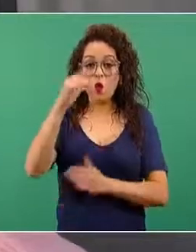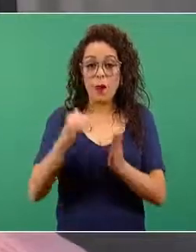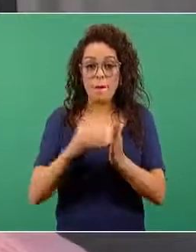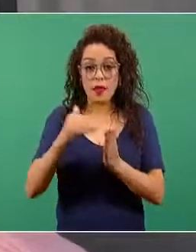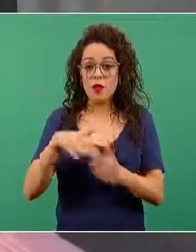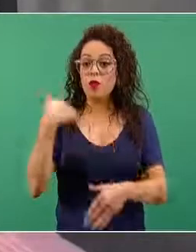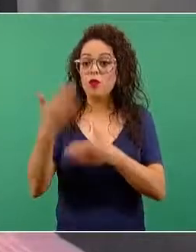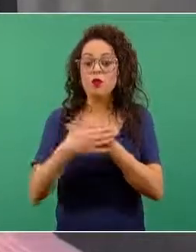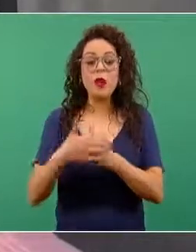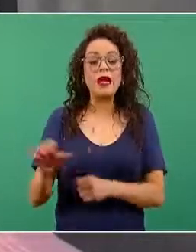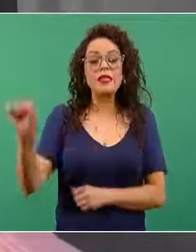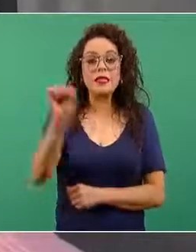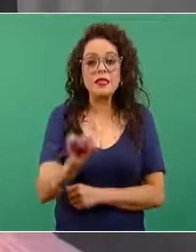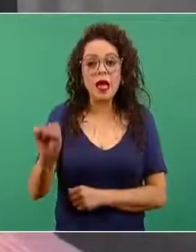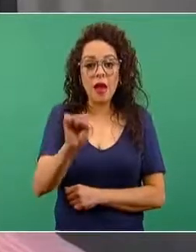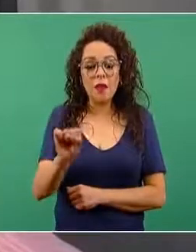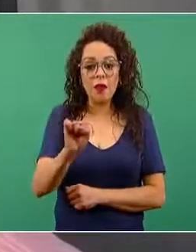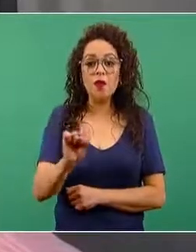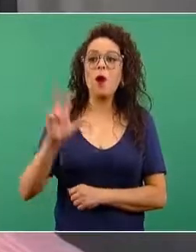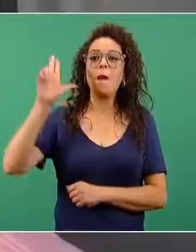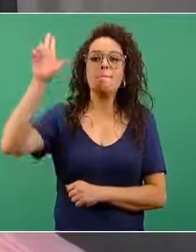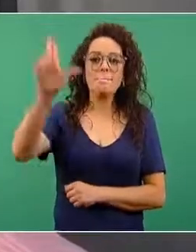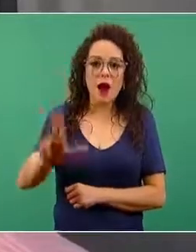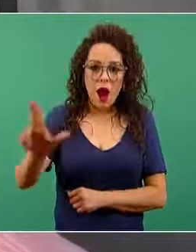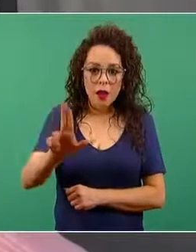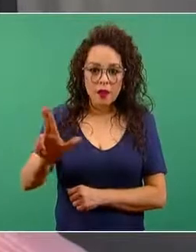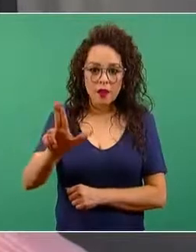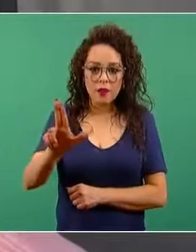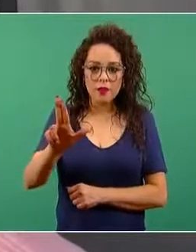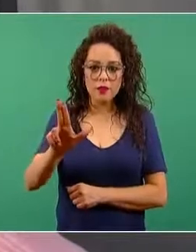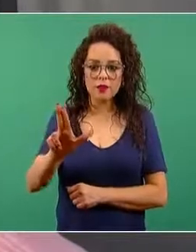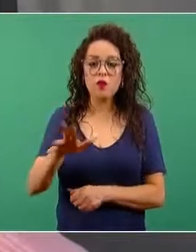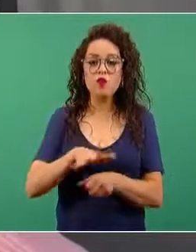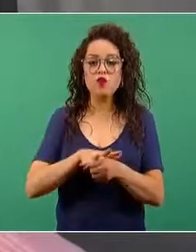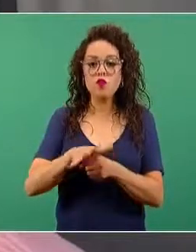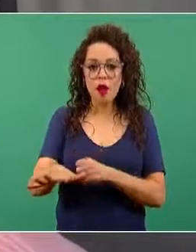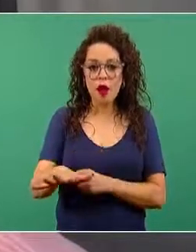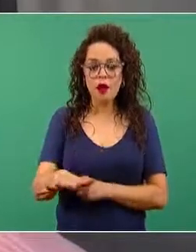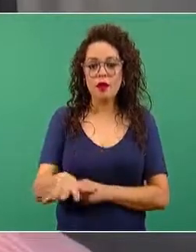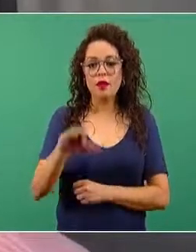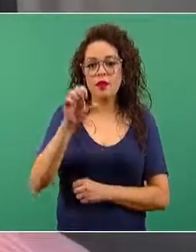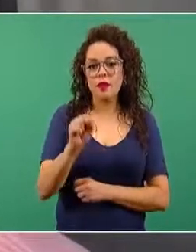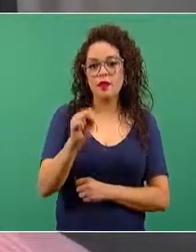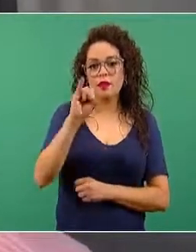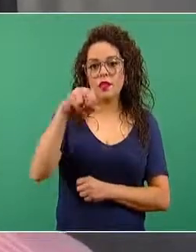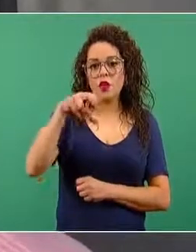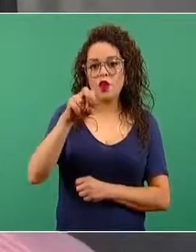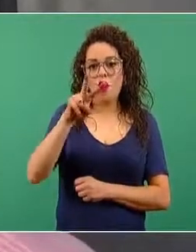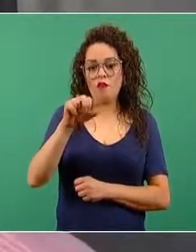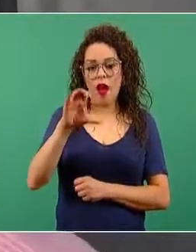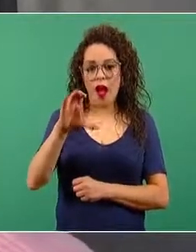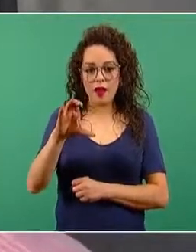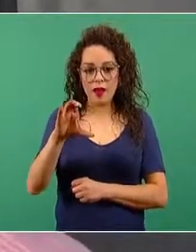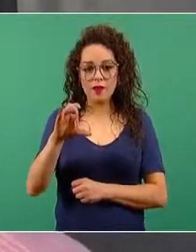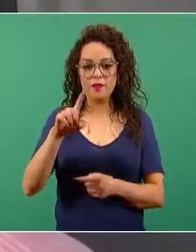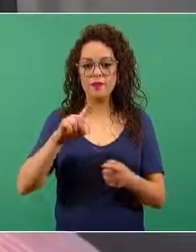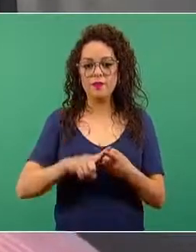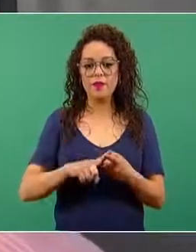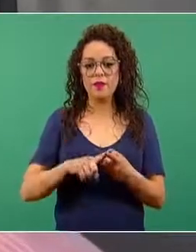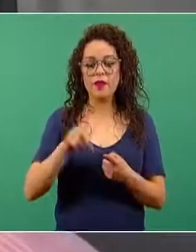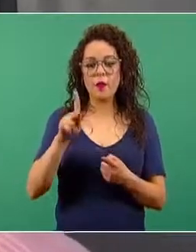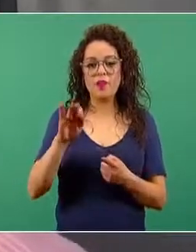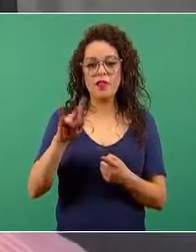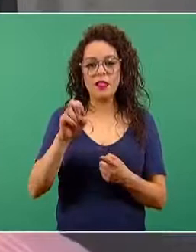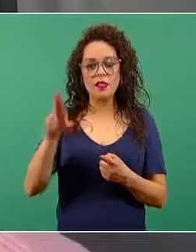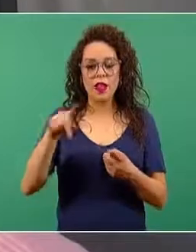sábado y el próximo martes, de las vacunas de Sinovac, Coronavac y también las vacunas de Pfizer que llegan todos